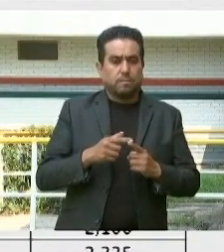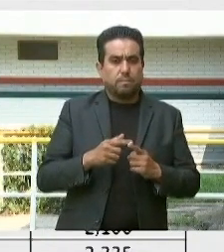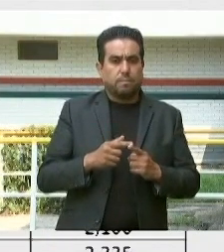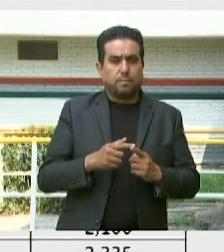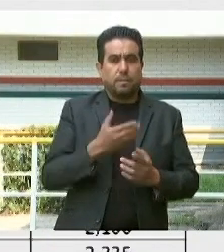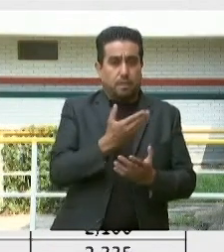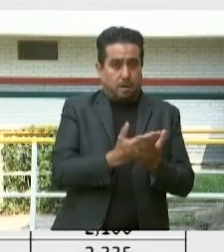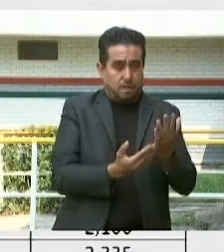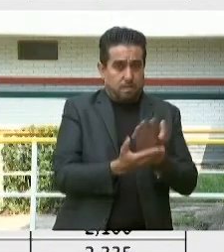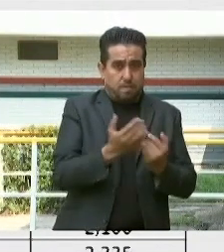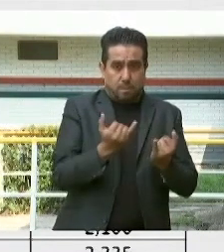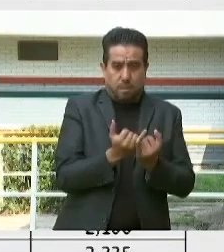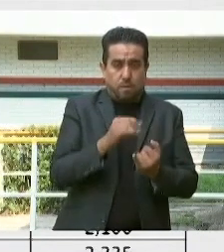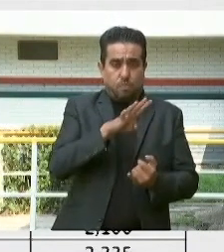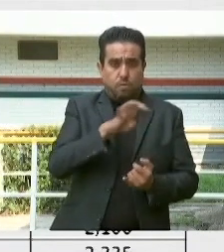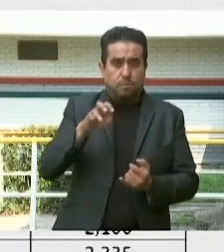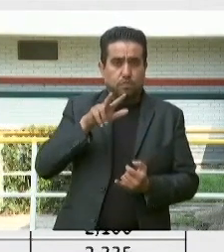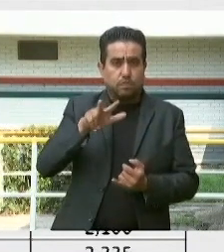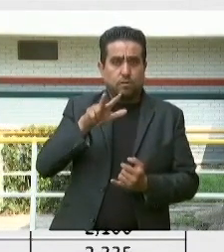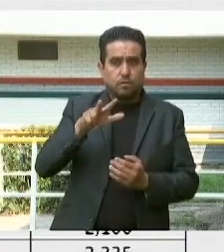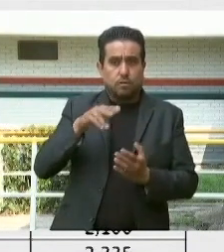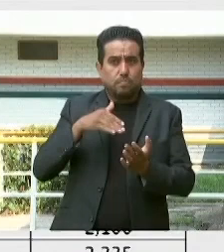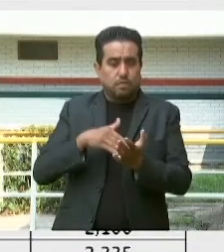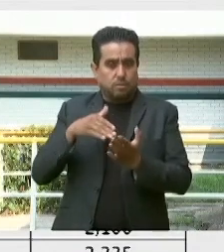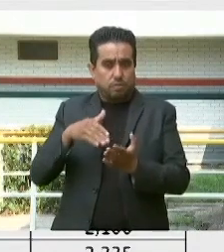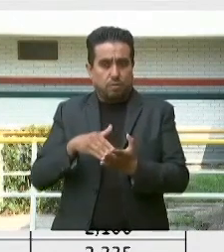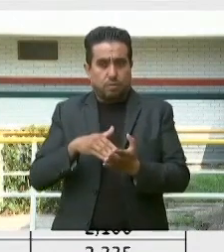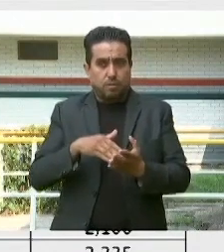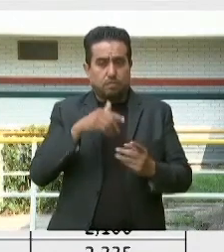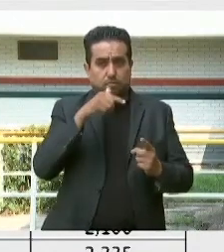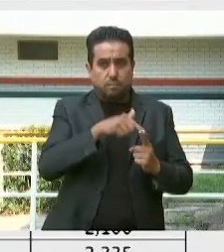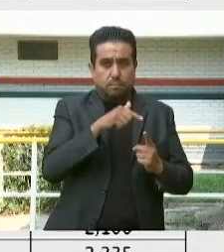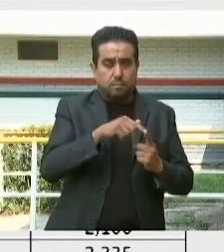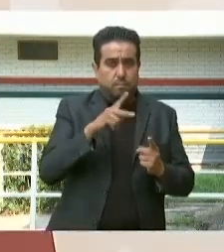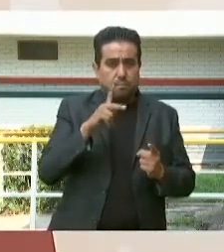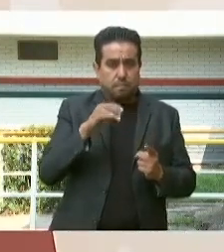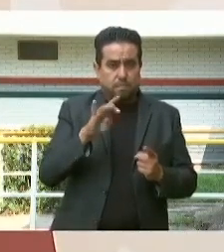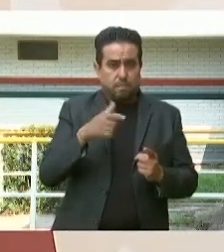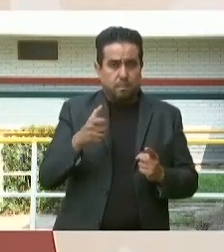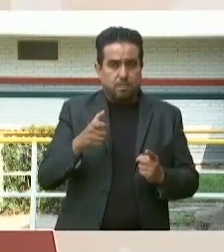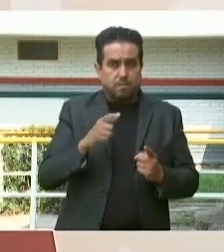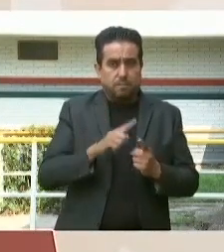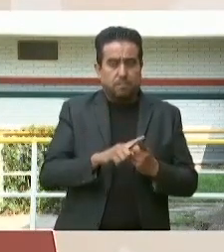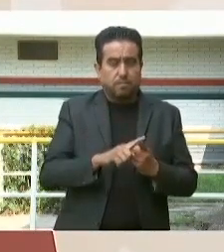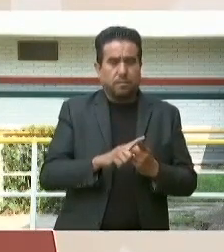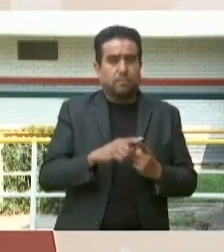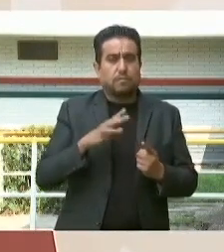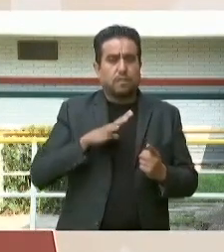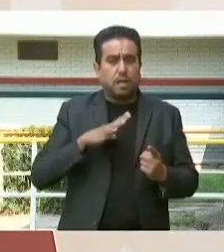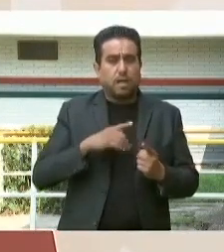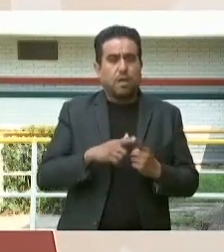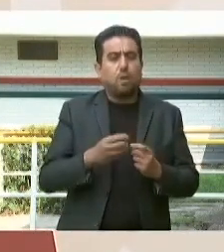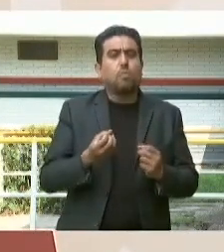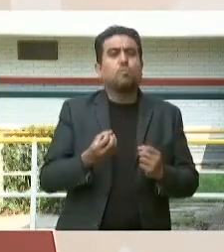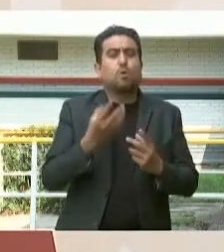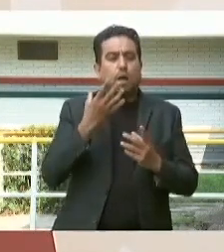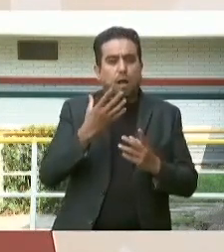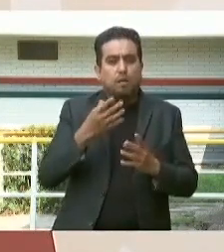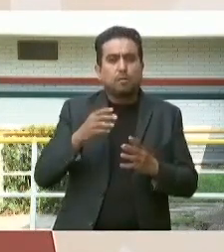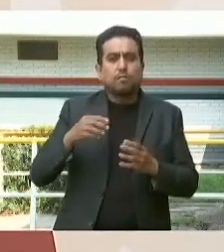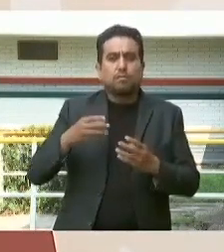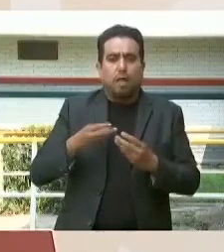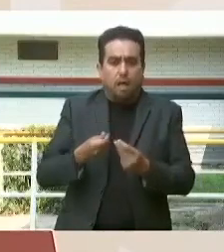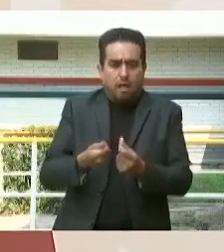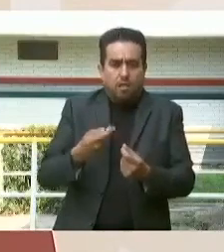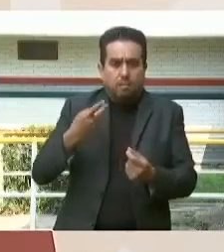para mano de obra es de 418 millones de pesos que es aquí donde entran los transitorios prácticamente